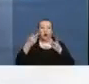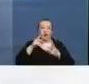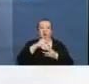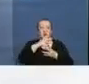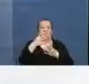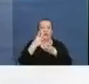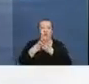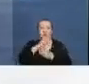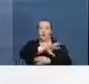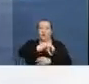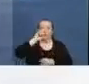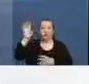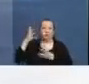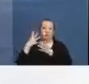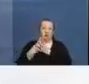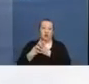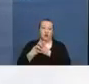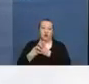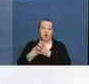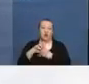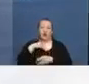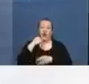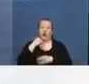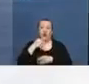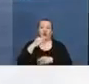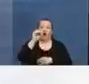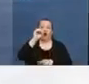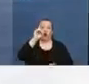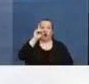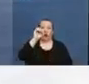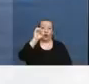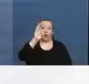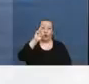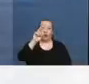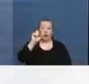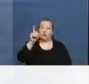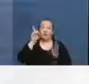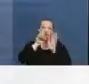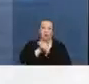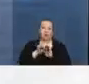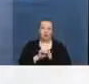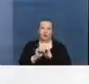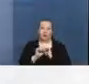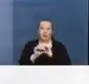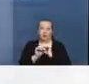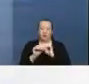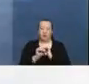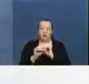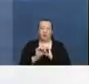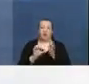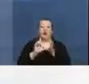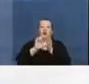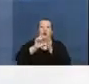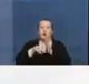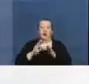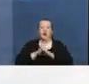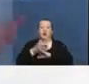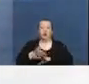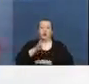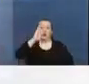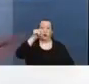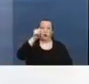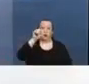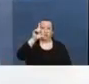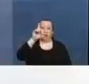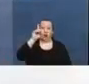y ni siquiera acusar o no derecho sea lo que eso significa luego viene al caso valga un 21